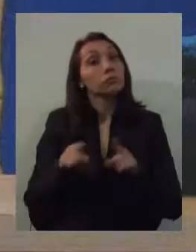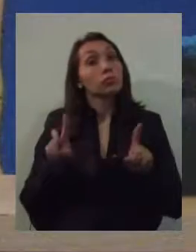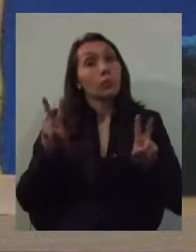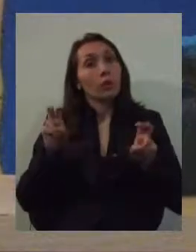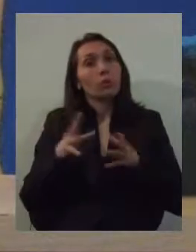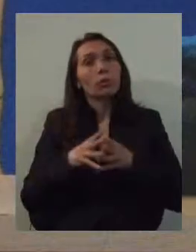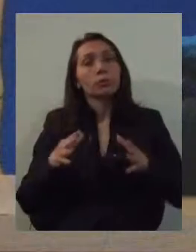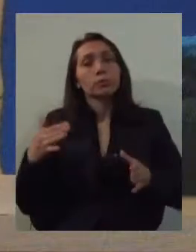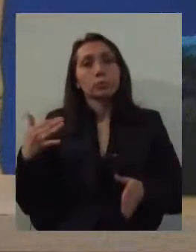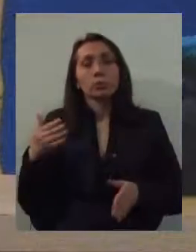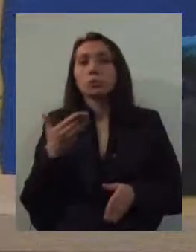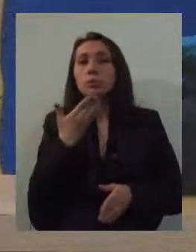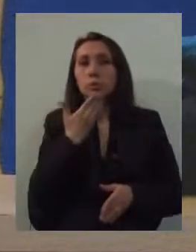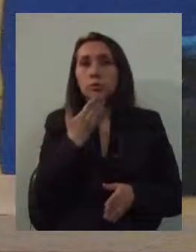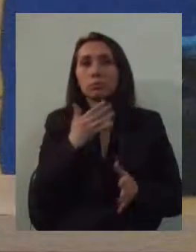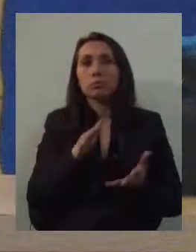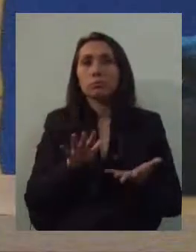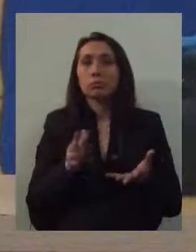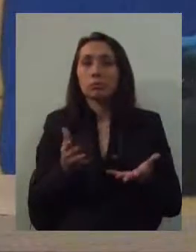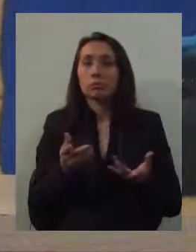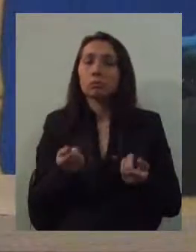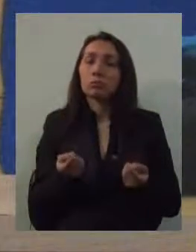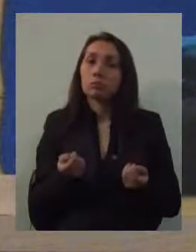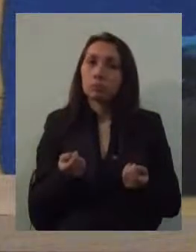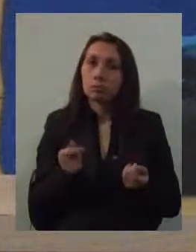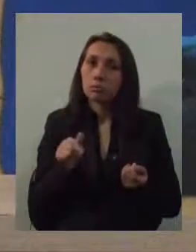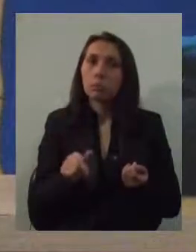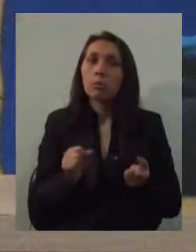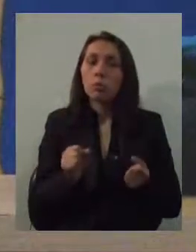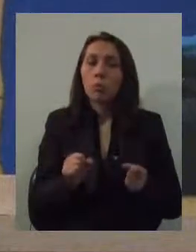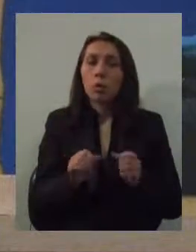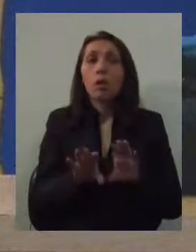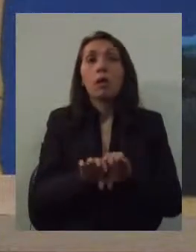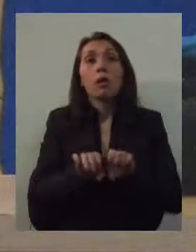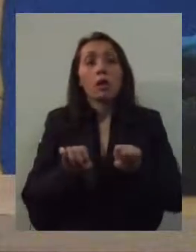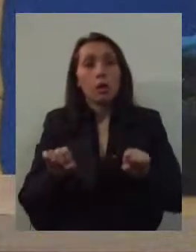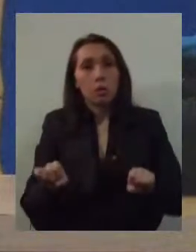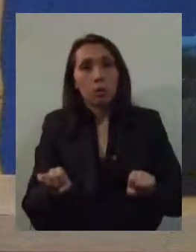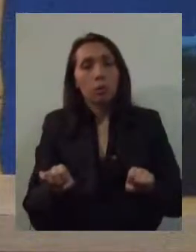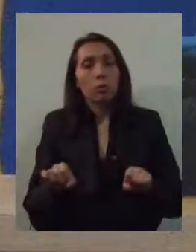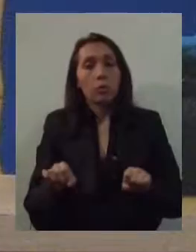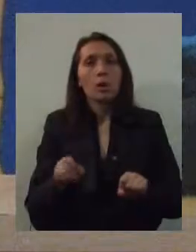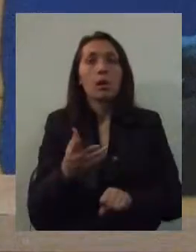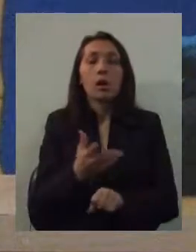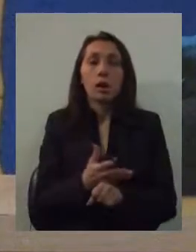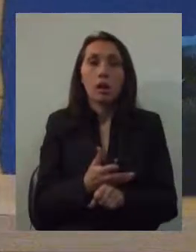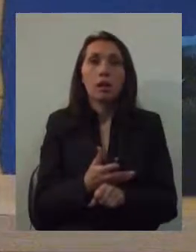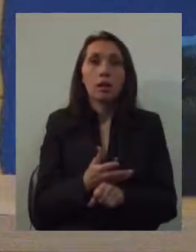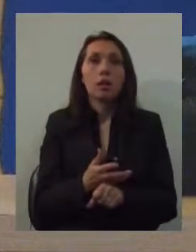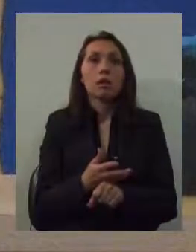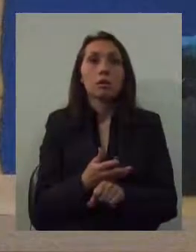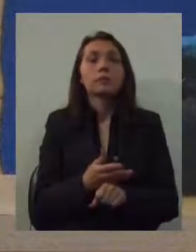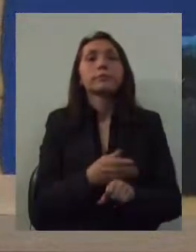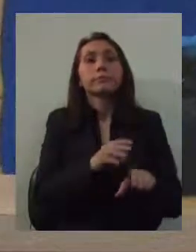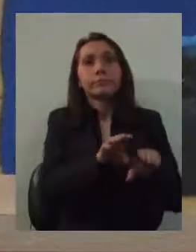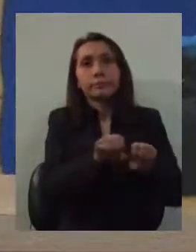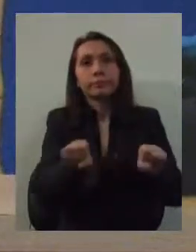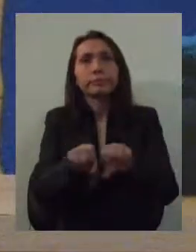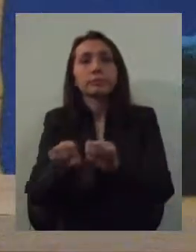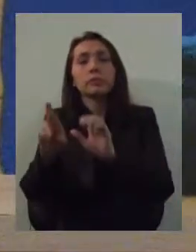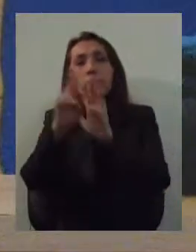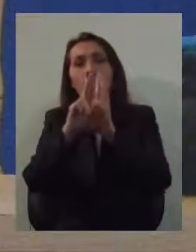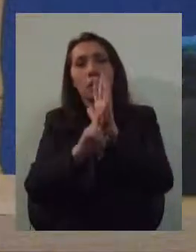muy importante también que parece que podríamos ir consensuando es que tenemos que ir consensuando reglas